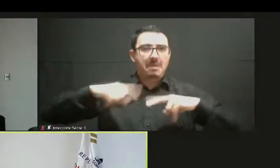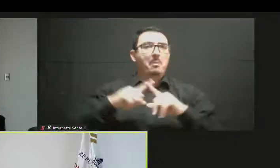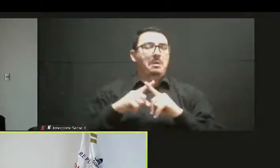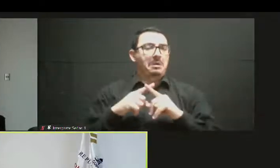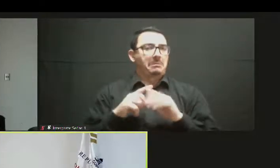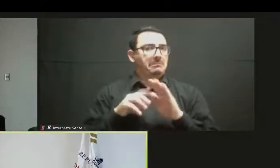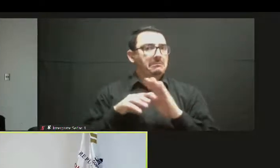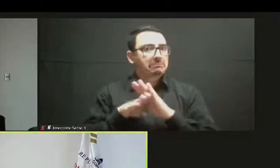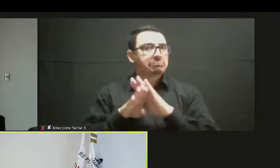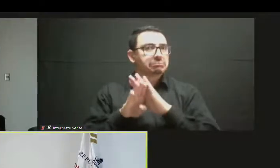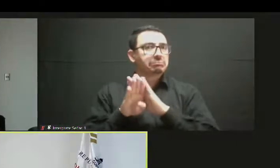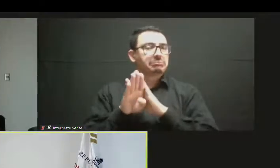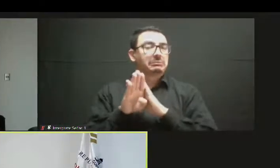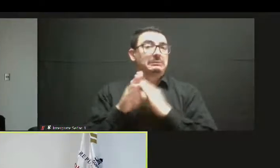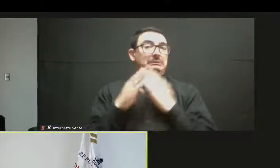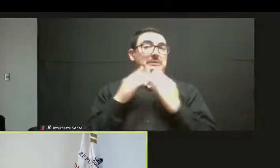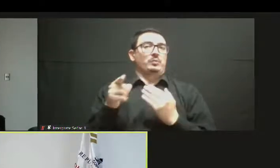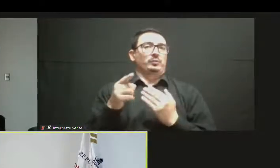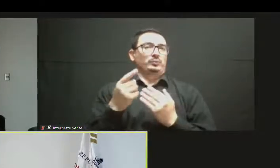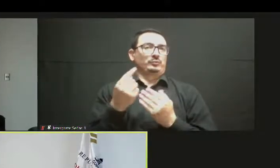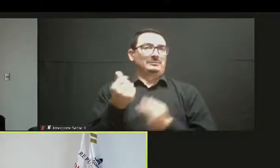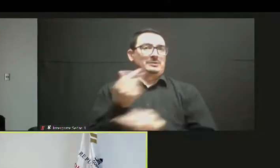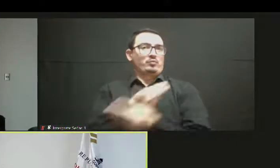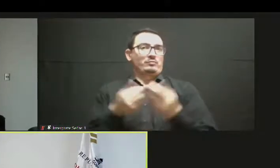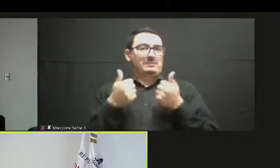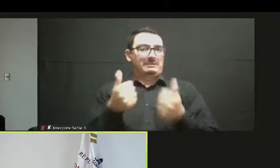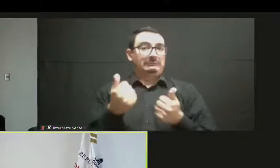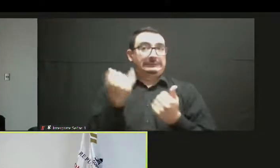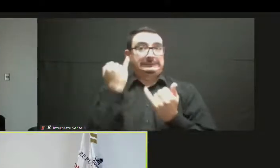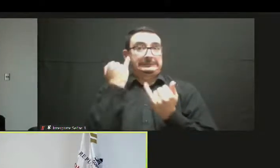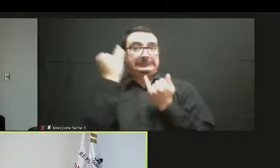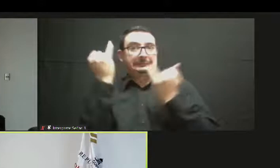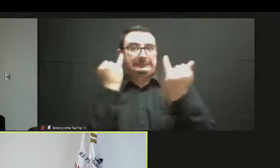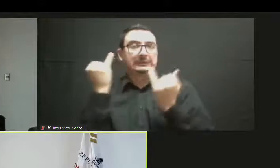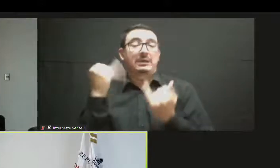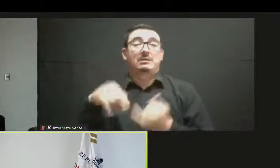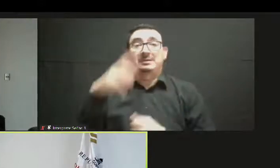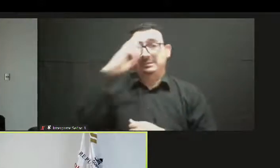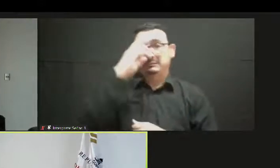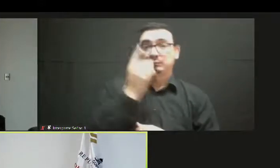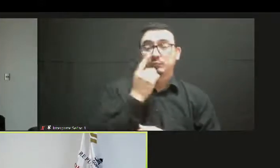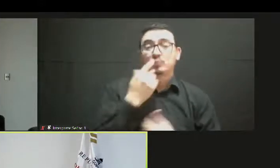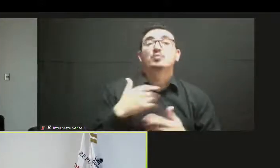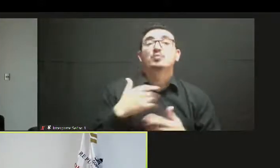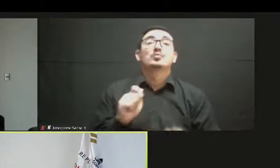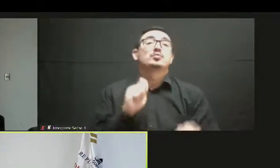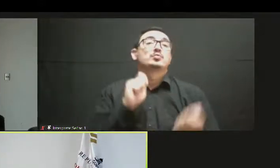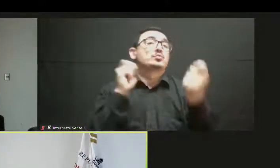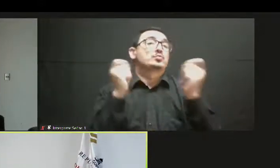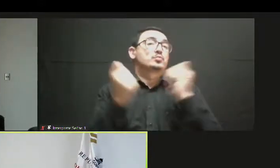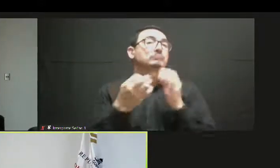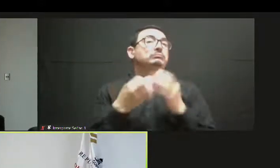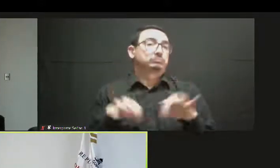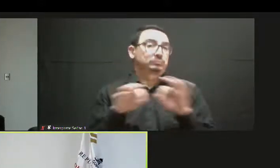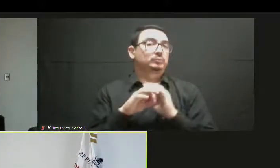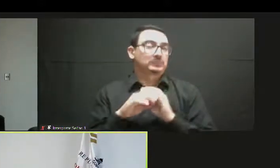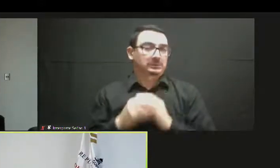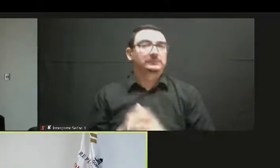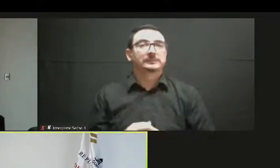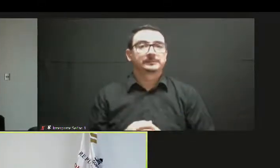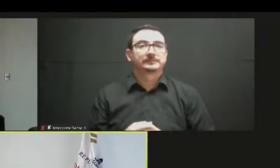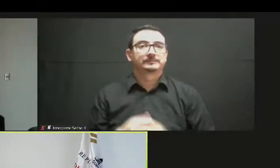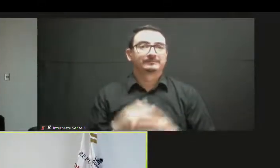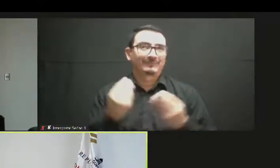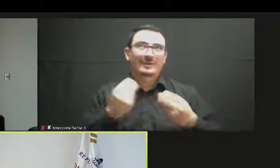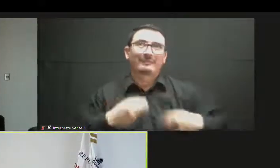ideas. Nuestro país ha logrado una importante transformación de su canasta exportadora, pasando